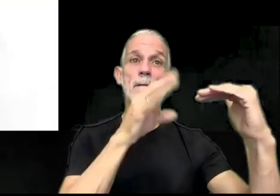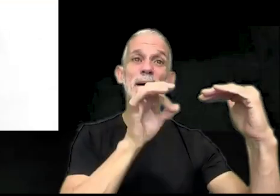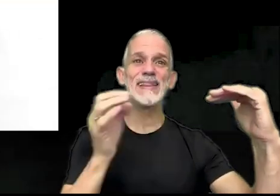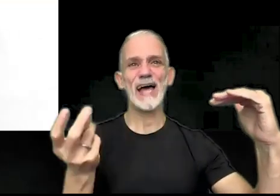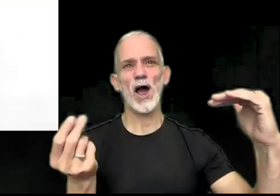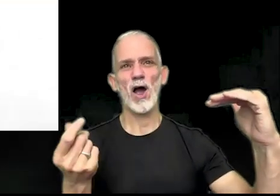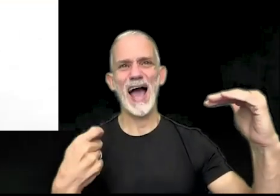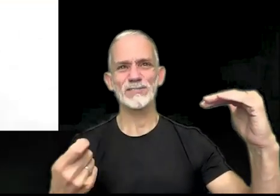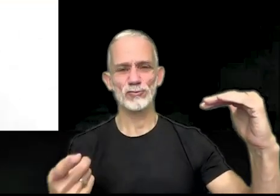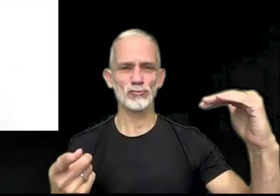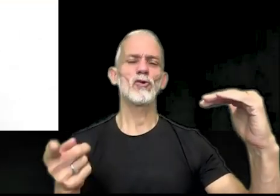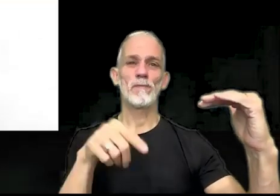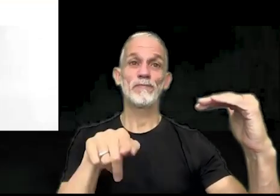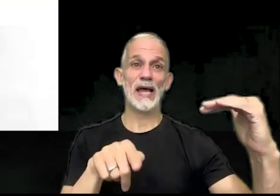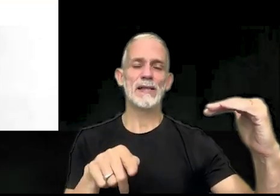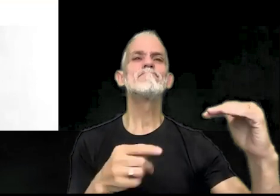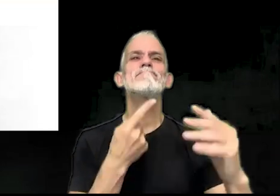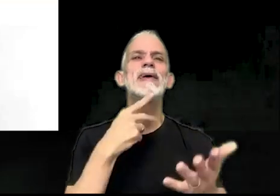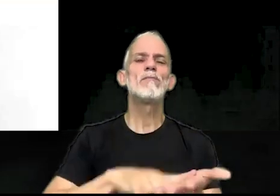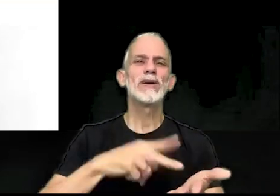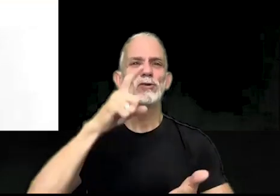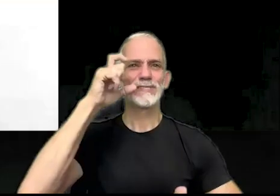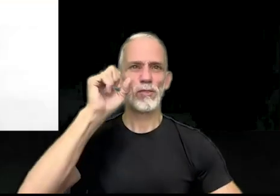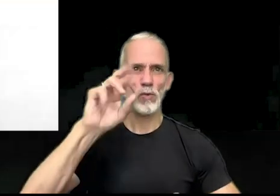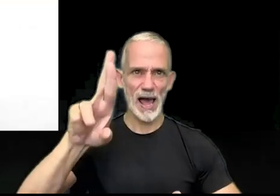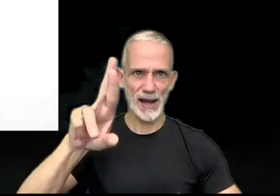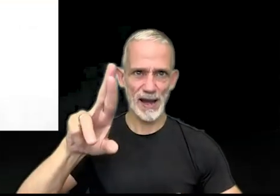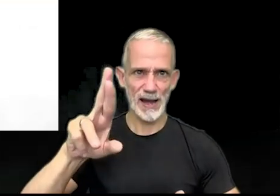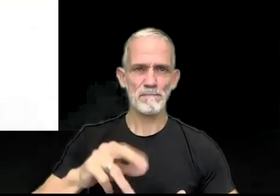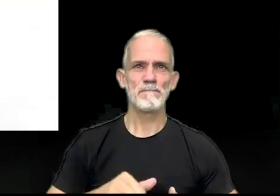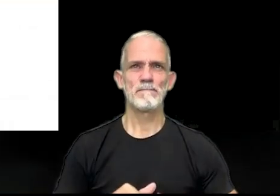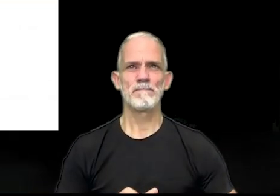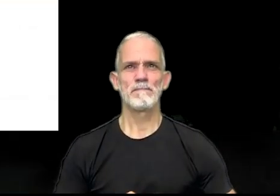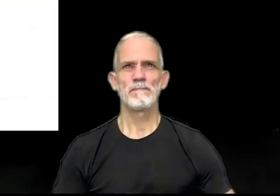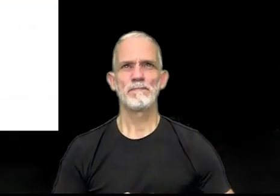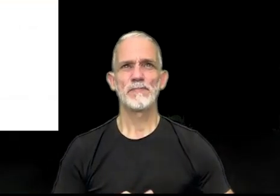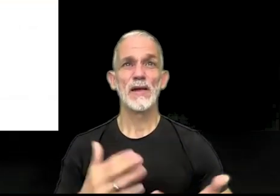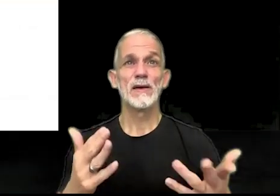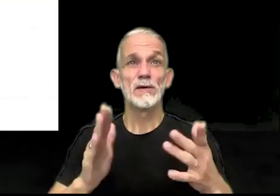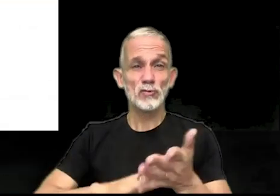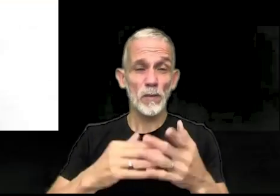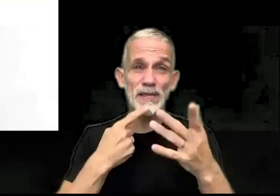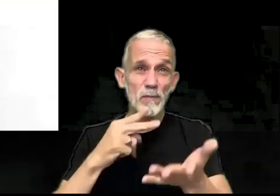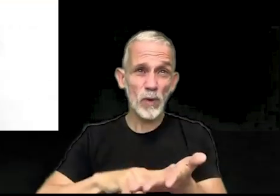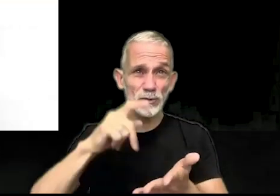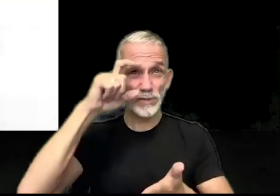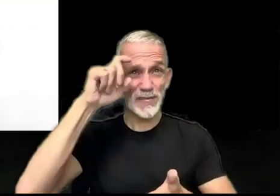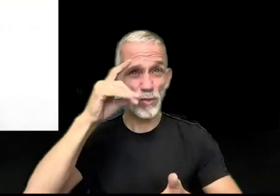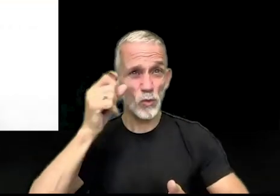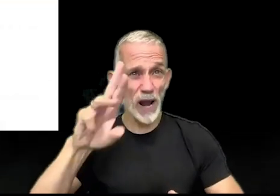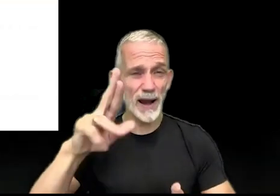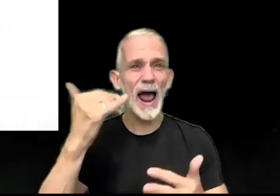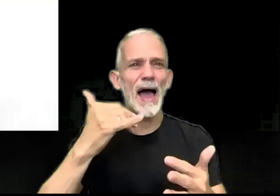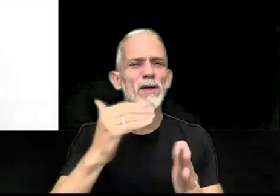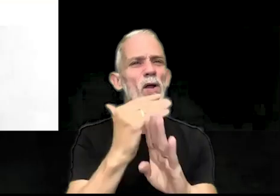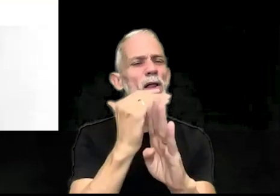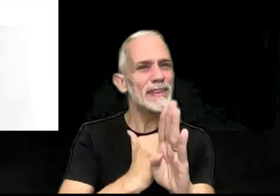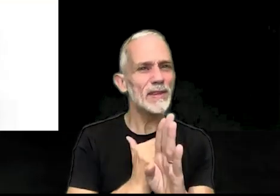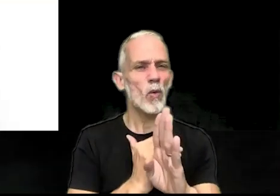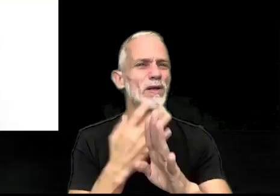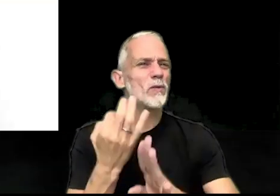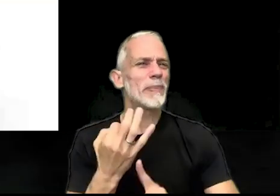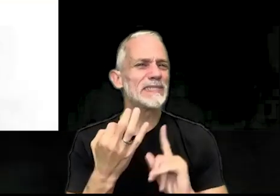que el costo, alcanzado por impuesto cedular. En materia de impuesto cedular hay una